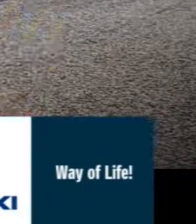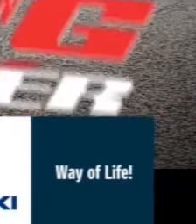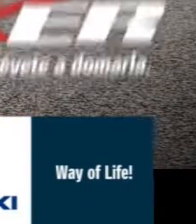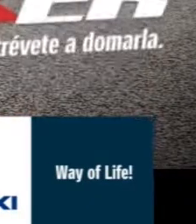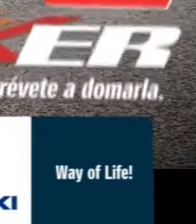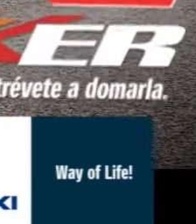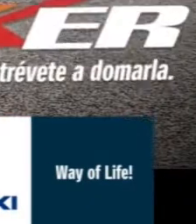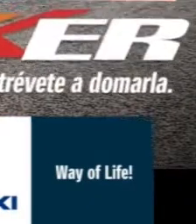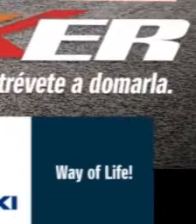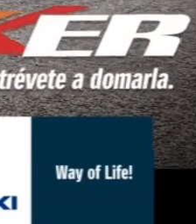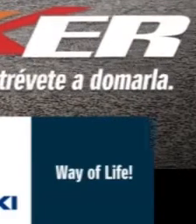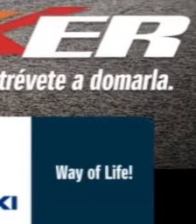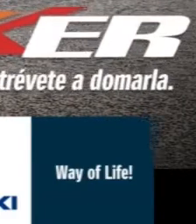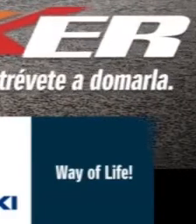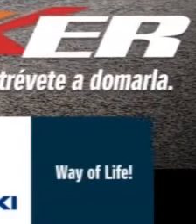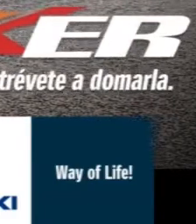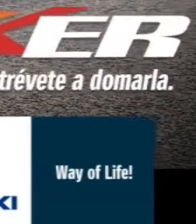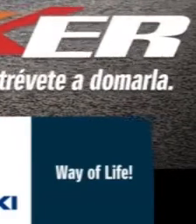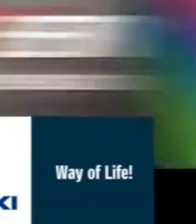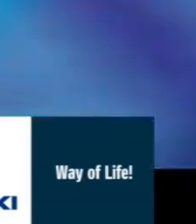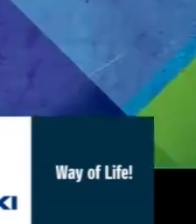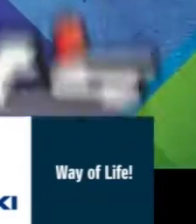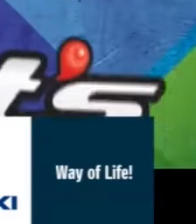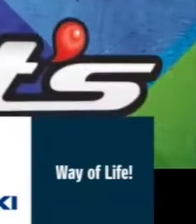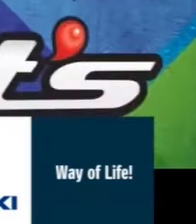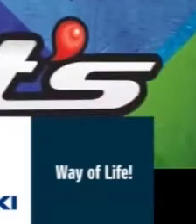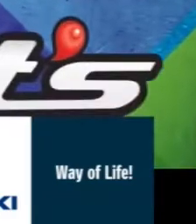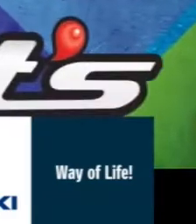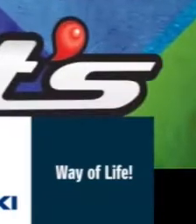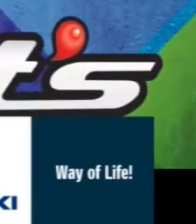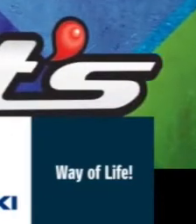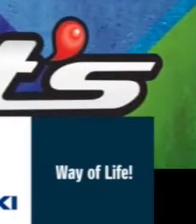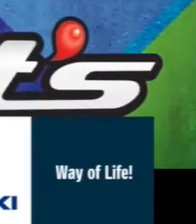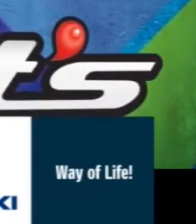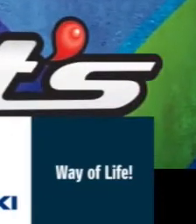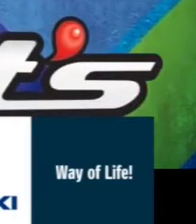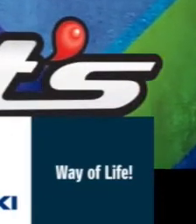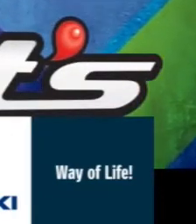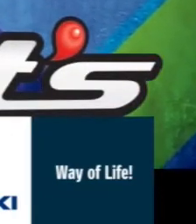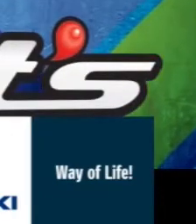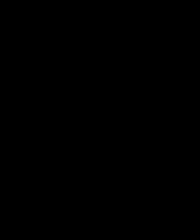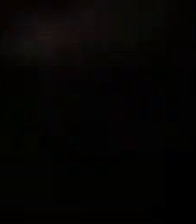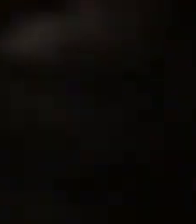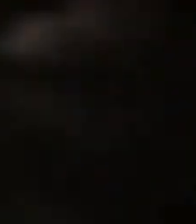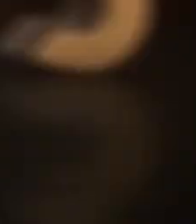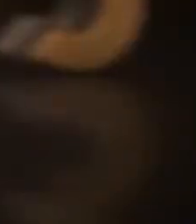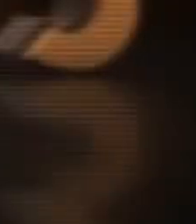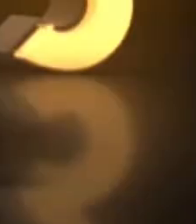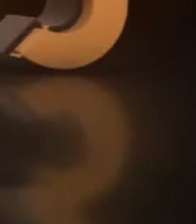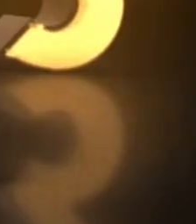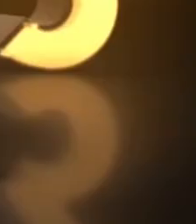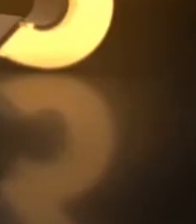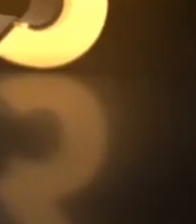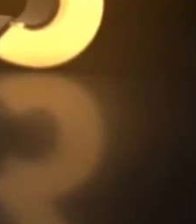por SUFI. Además, reciba por su compra casco y chaleco. Suzuki, frente al Parque Uribe.